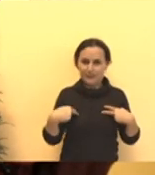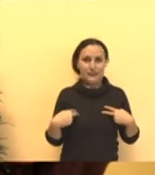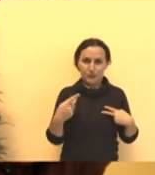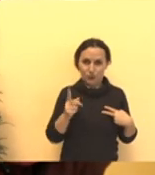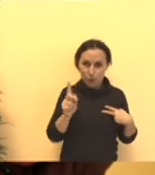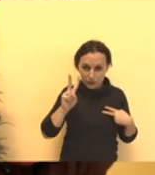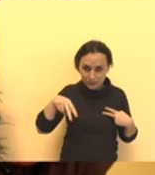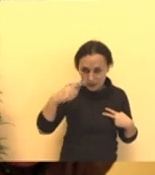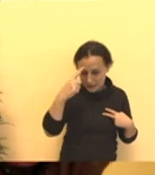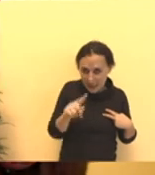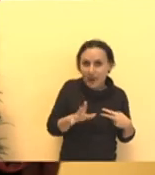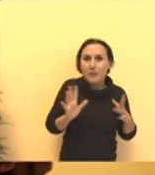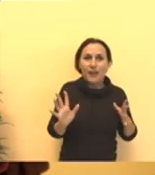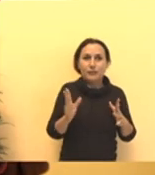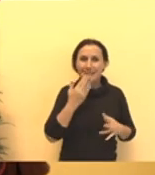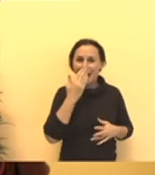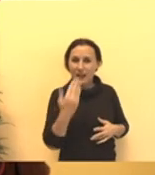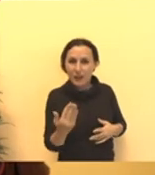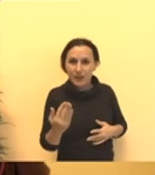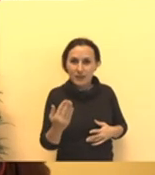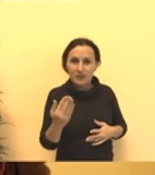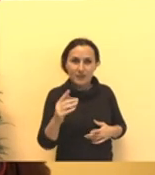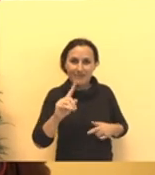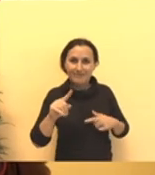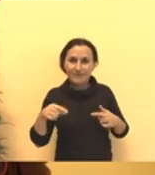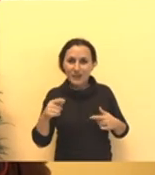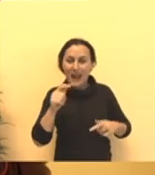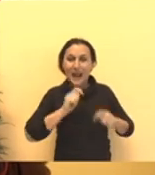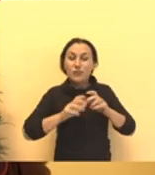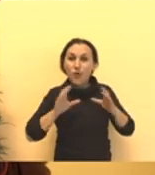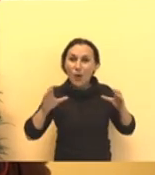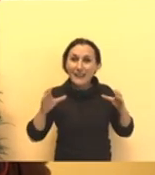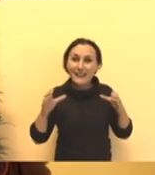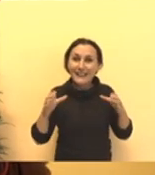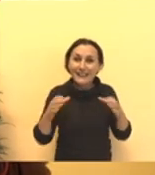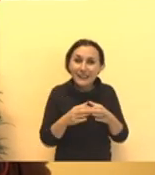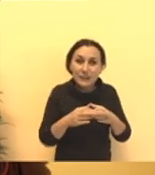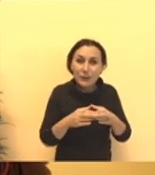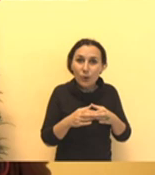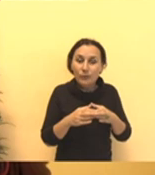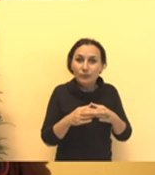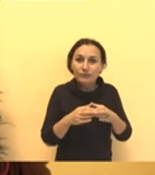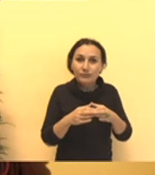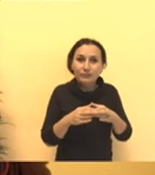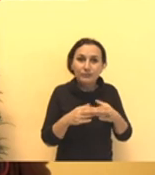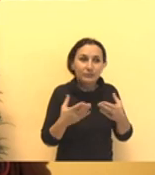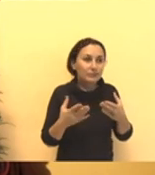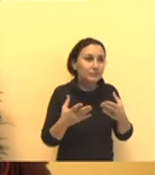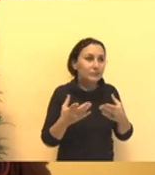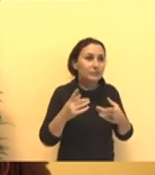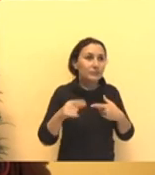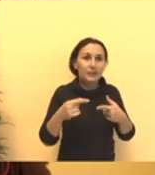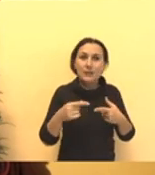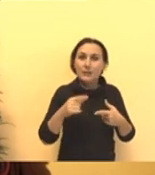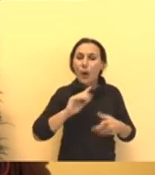Pero también es verdad, y esto voy a echar mierda sobre el propio colectivo, que todo lo que pasa, los grandes